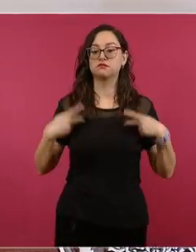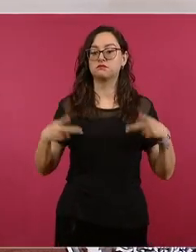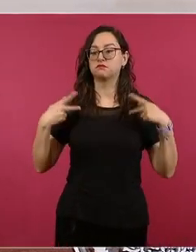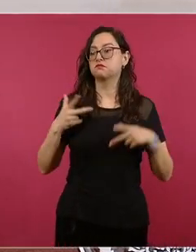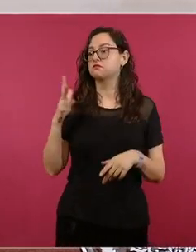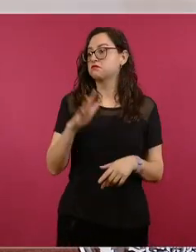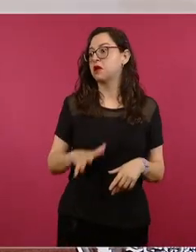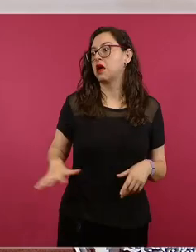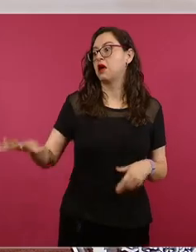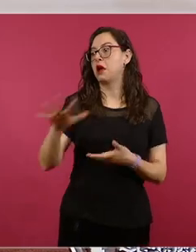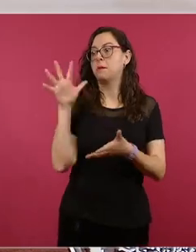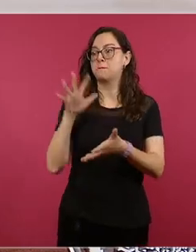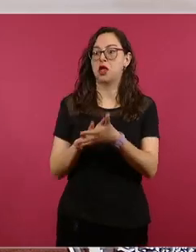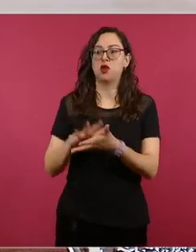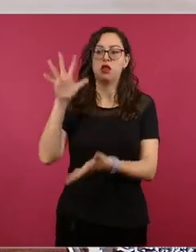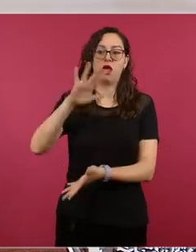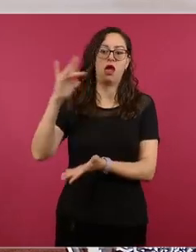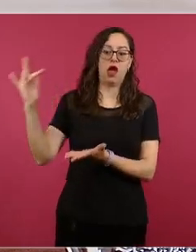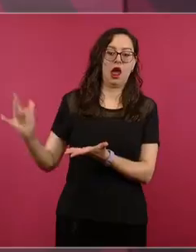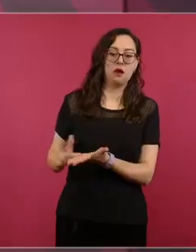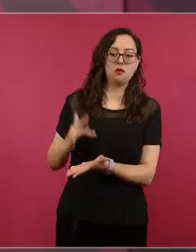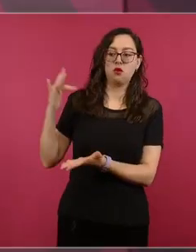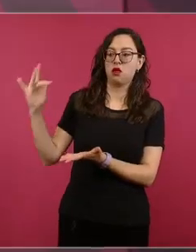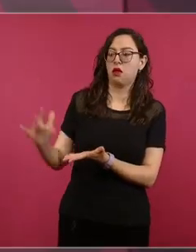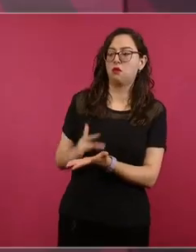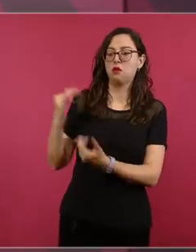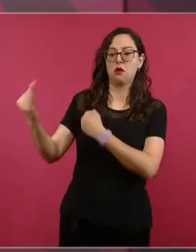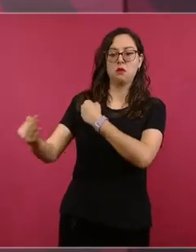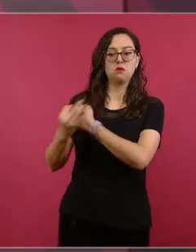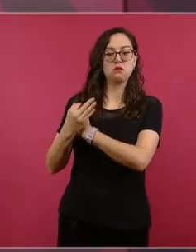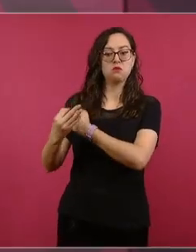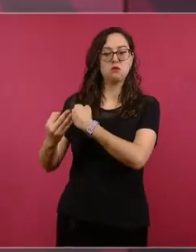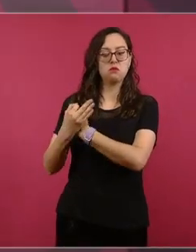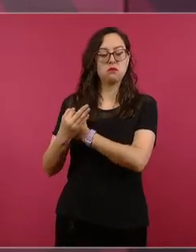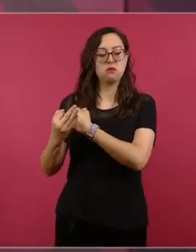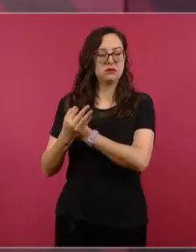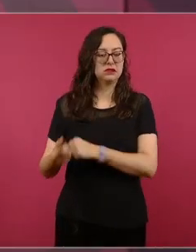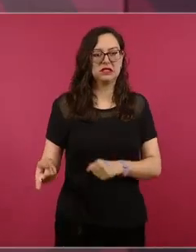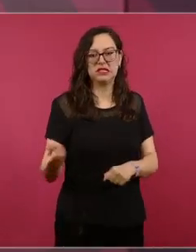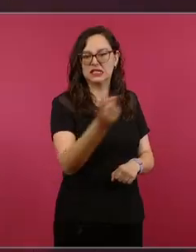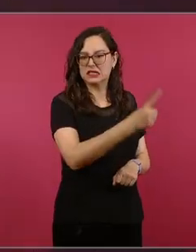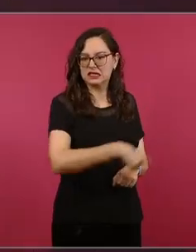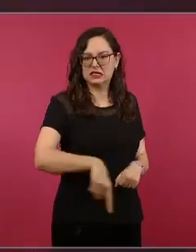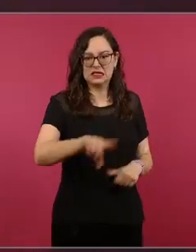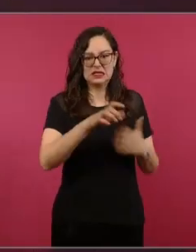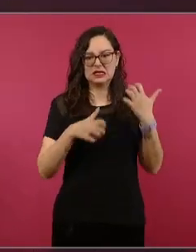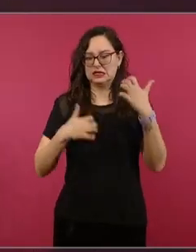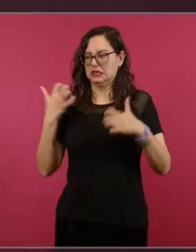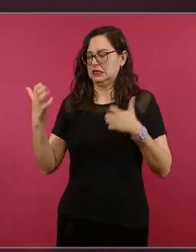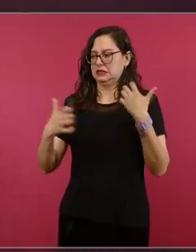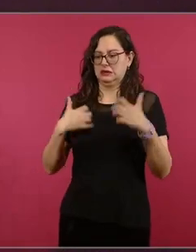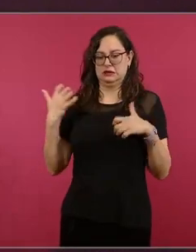pues echaron a andar esa campaña desde hace como 3 meses.